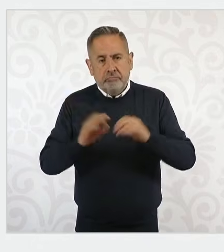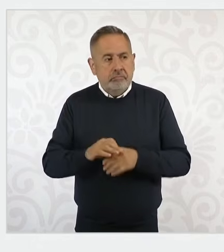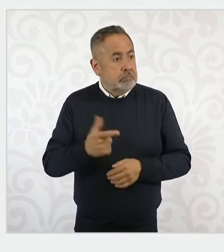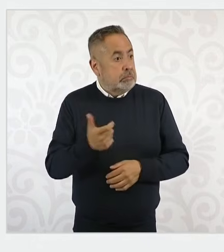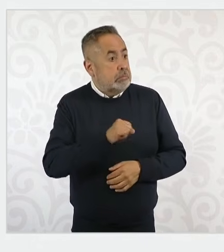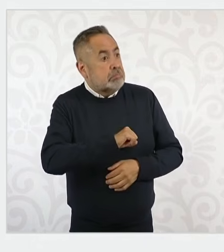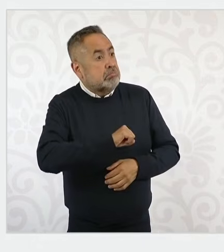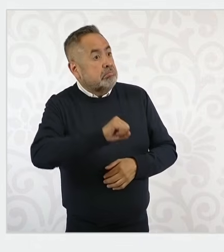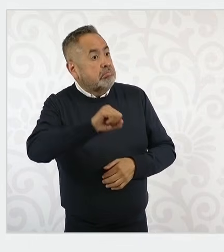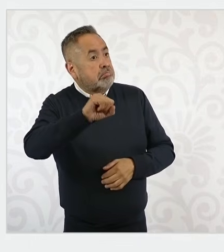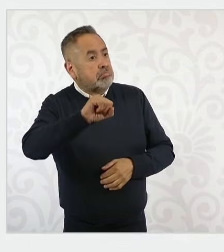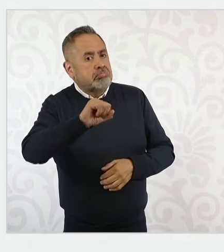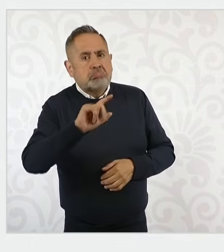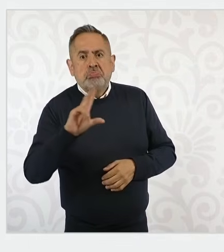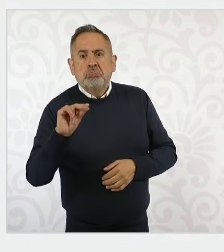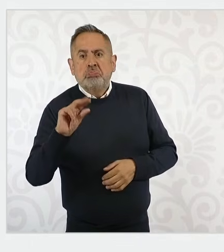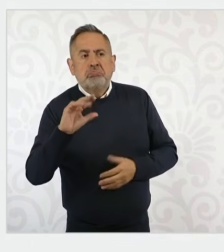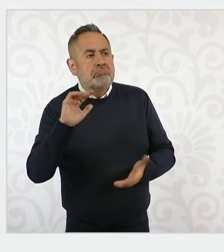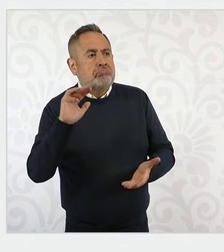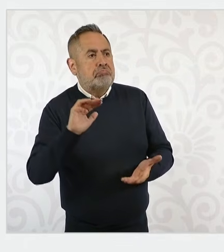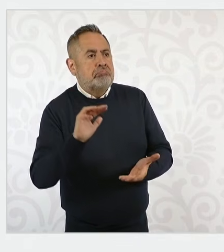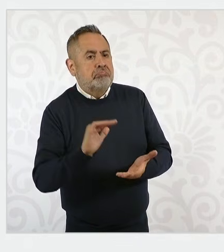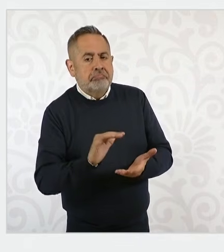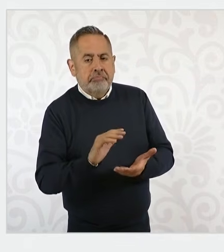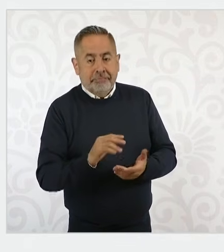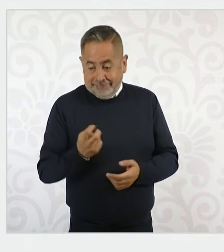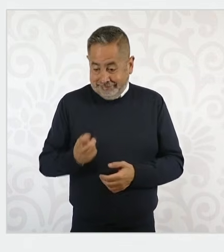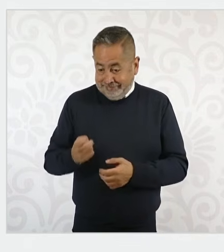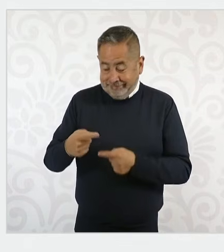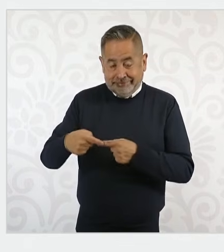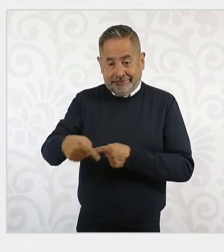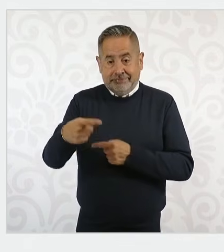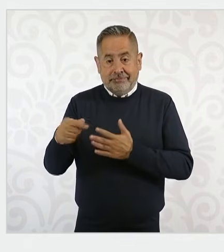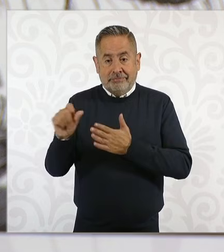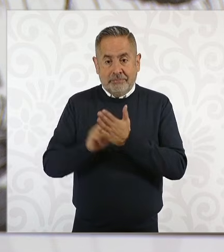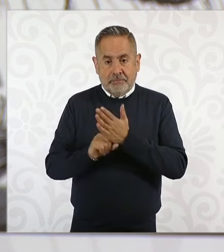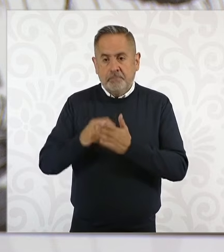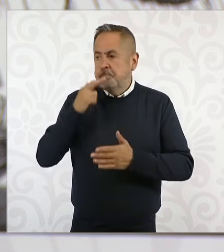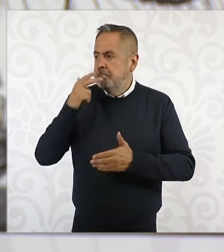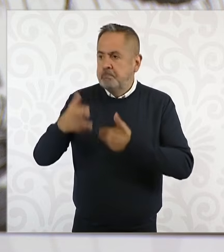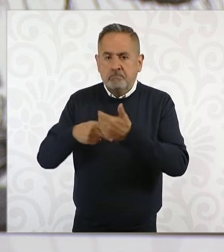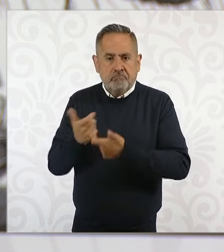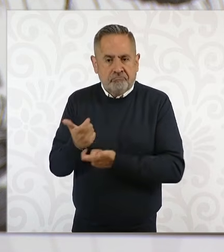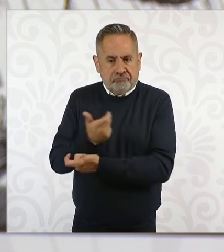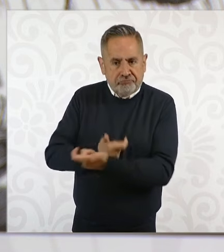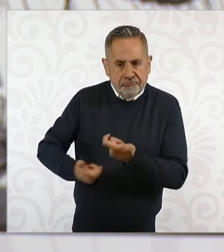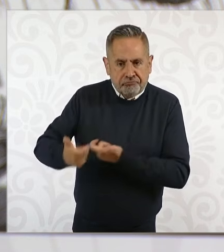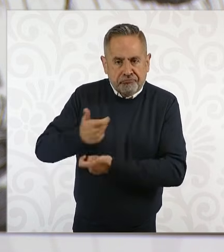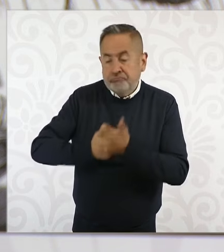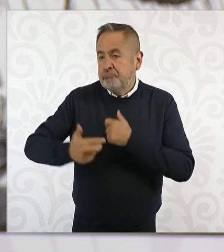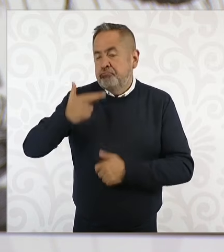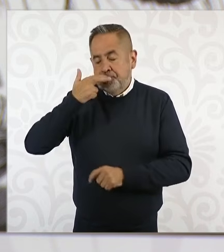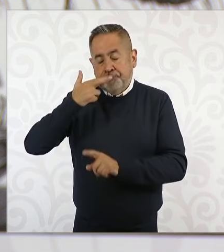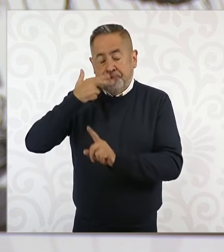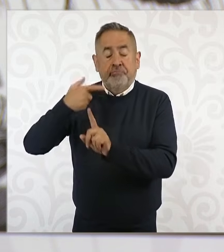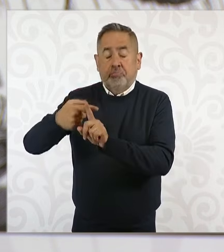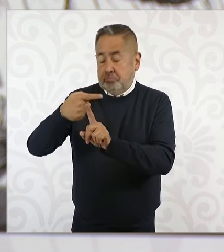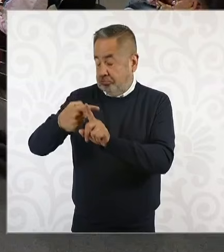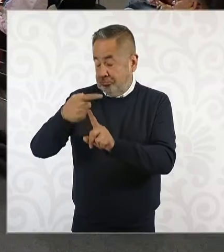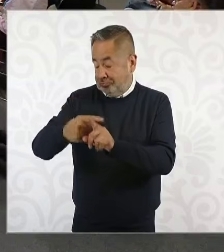y vamos avanzando. Y este semestre se va a notar todavía más la actividad económica, este segundo semestre de